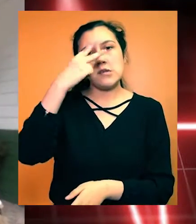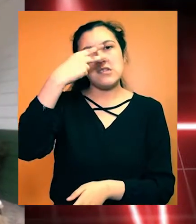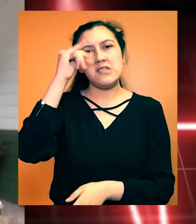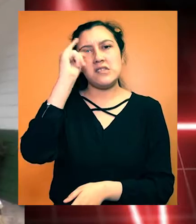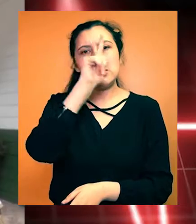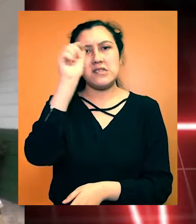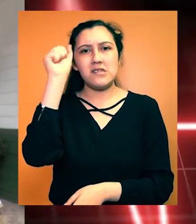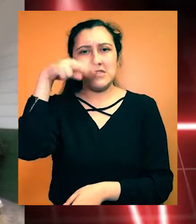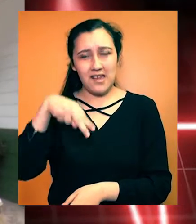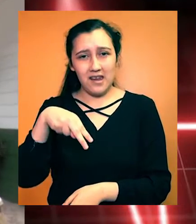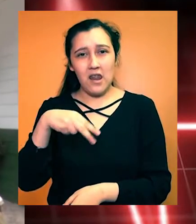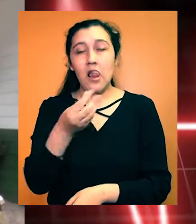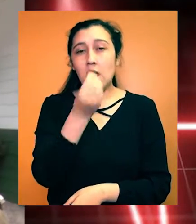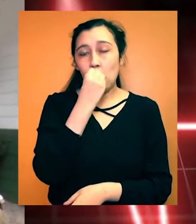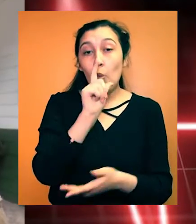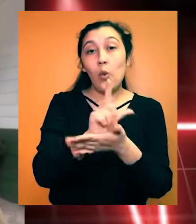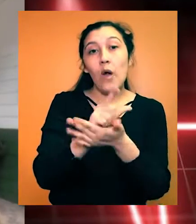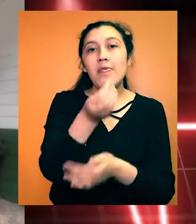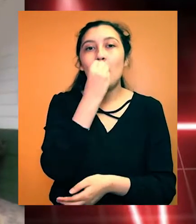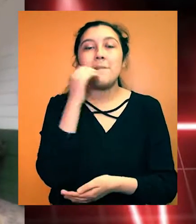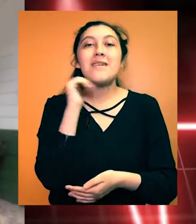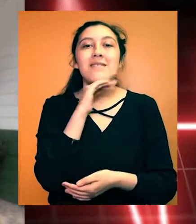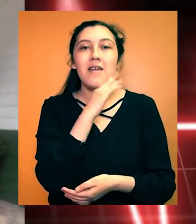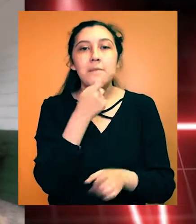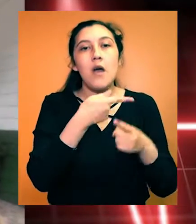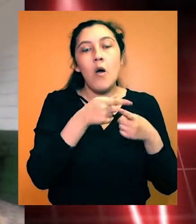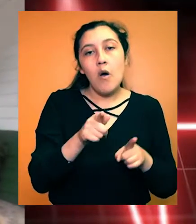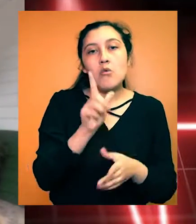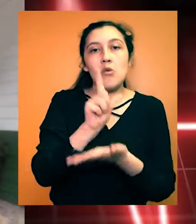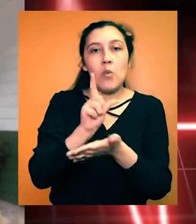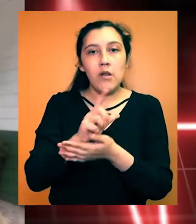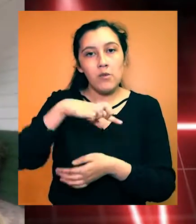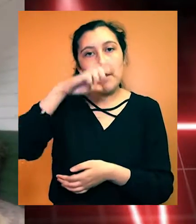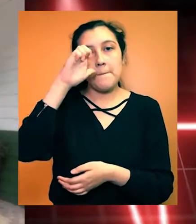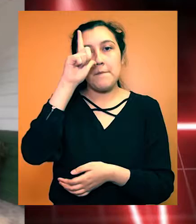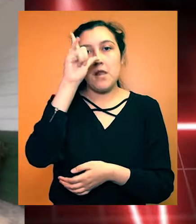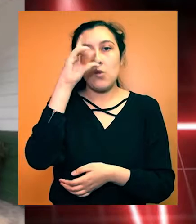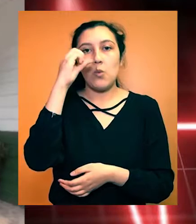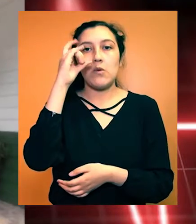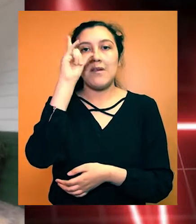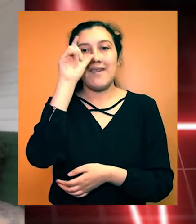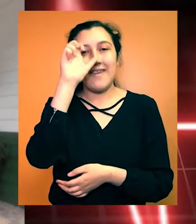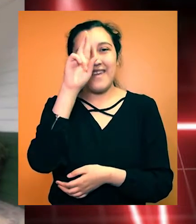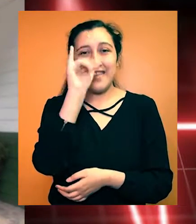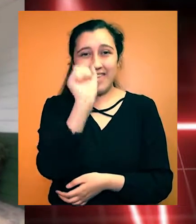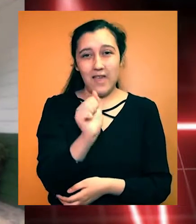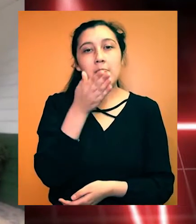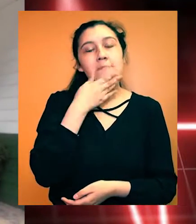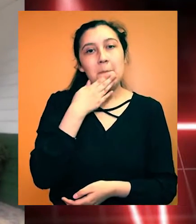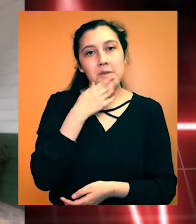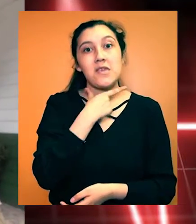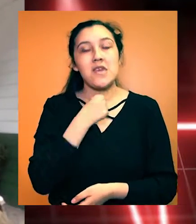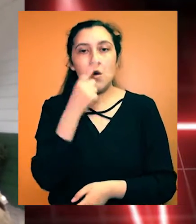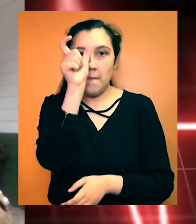de la calle Chillán con Varas y que afectó a un local de comida rápida y el otro el de la peluquería Milano, que personal de la CIP también